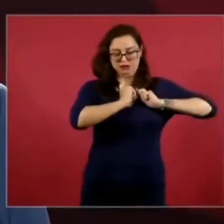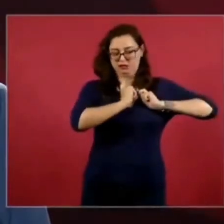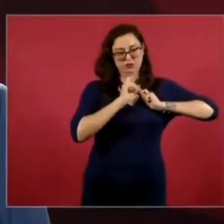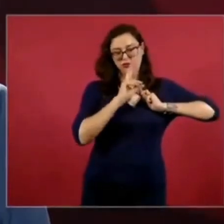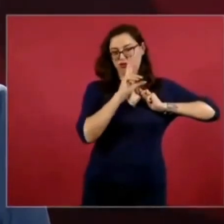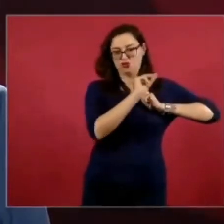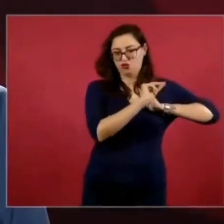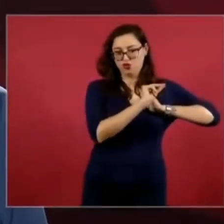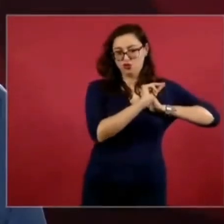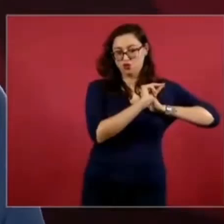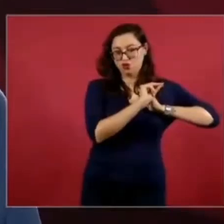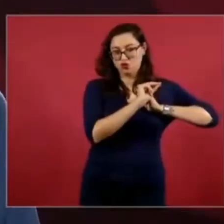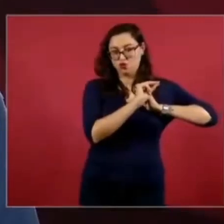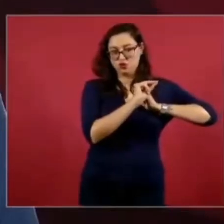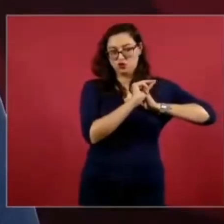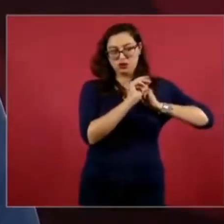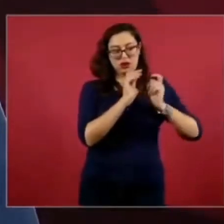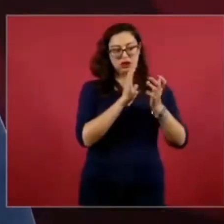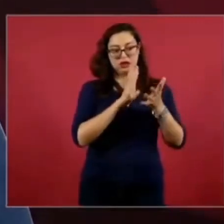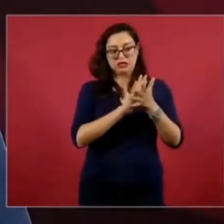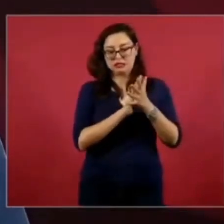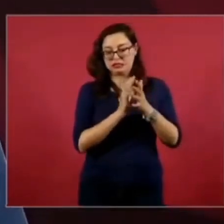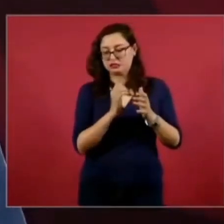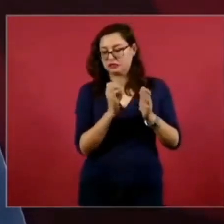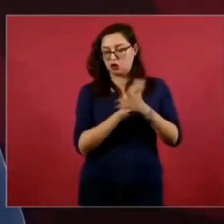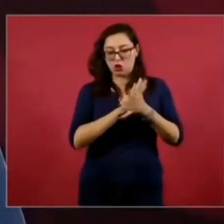poder no fue por influyentismo